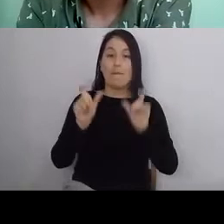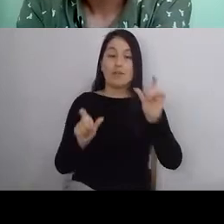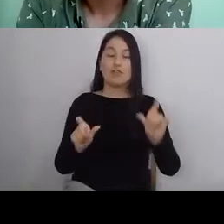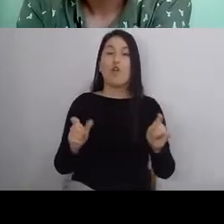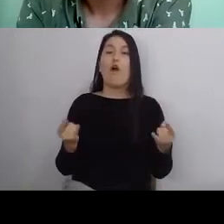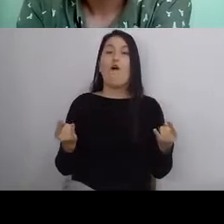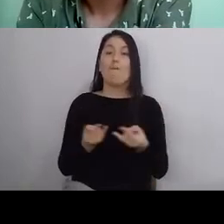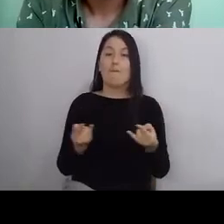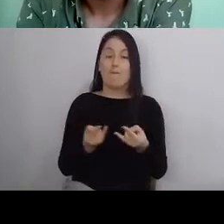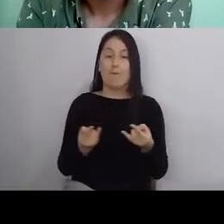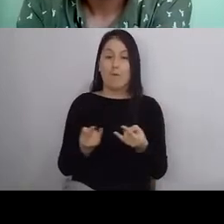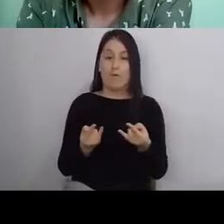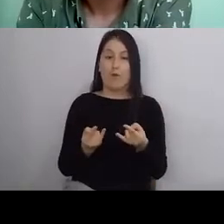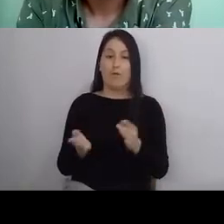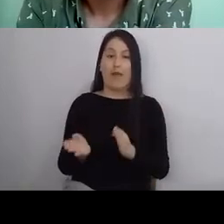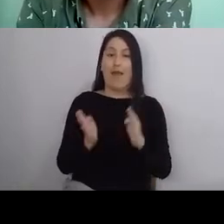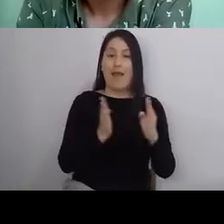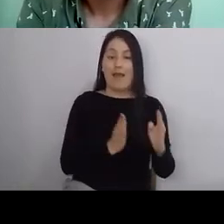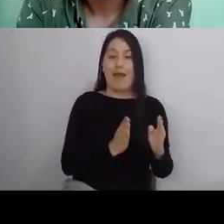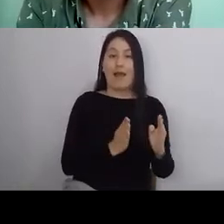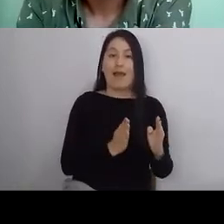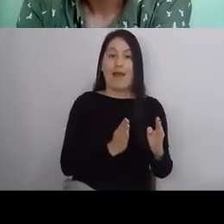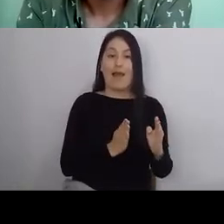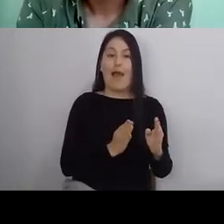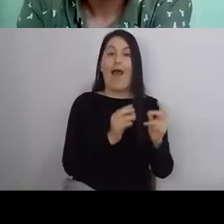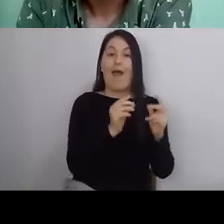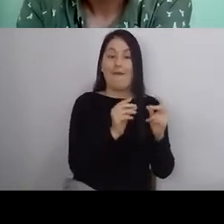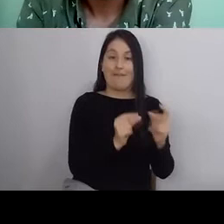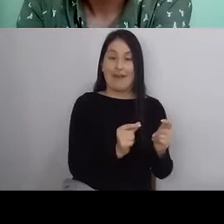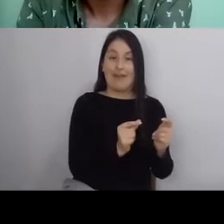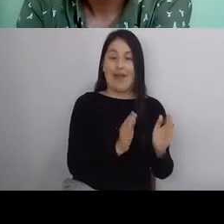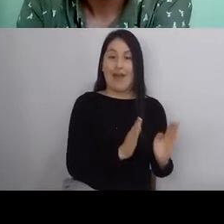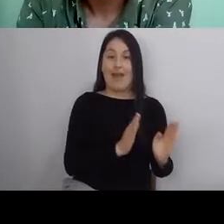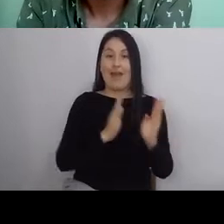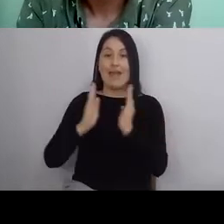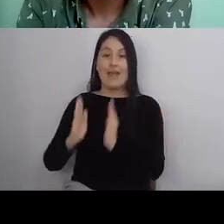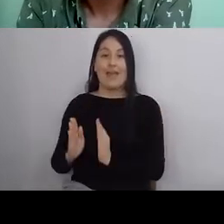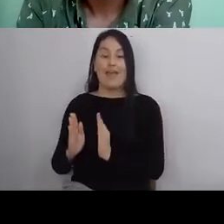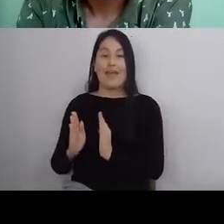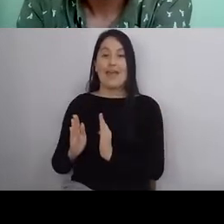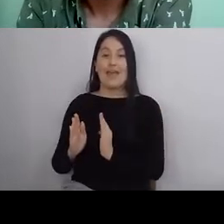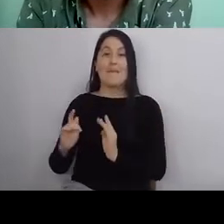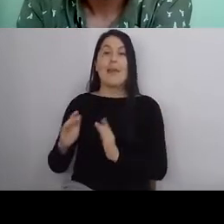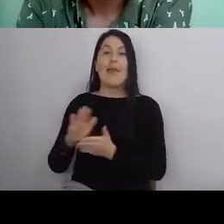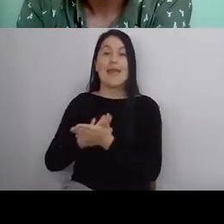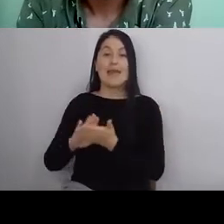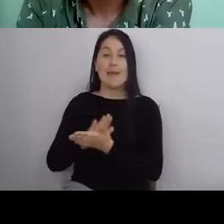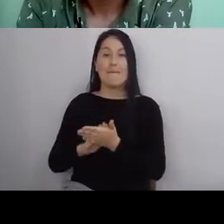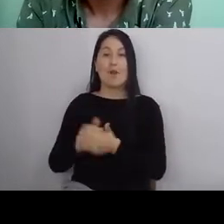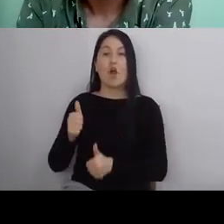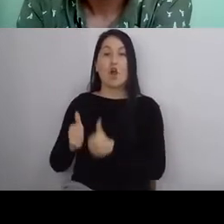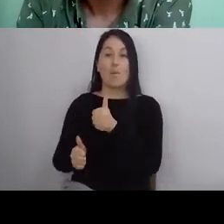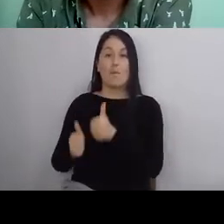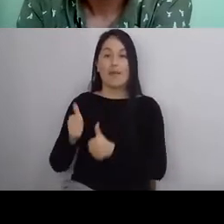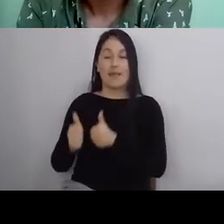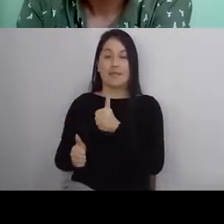¿ya? A mano izquierda es el ejemplo para la palabra habilidad y la mano derecha la palabra para el ejemplo para la palabra competencia.